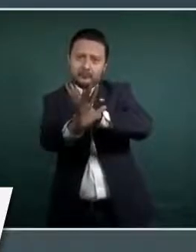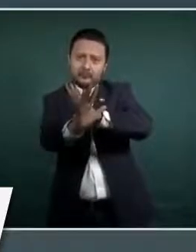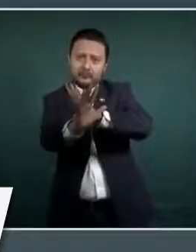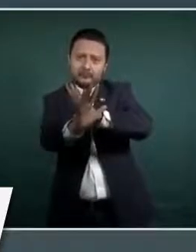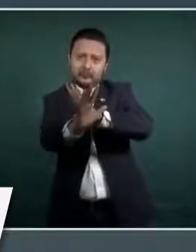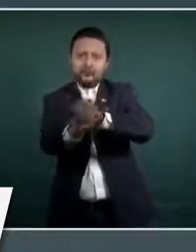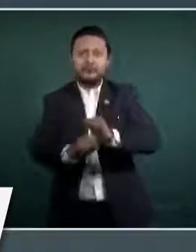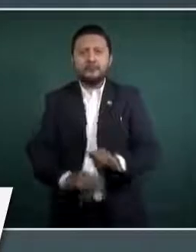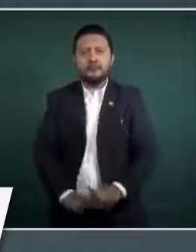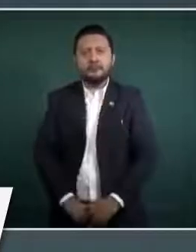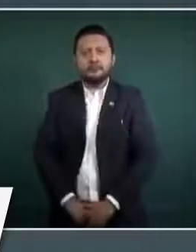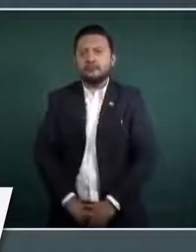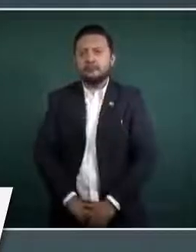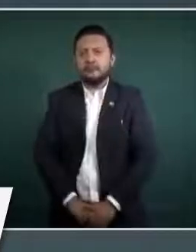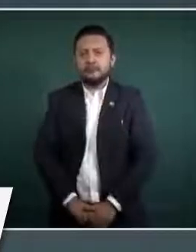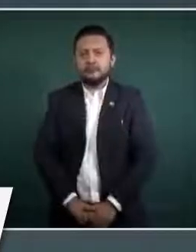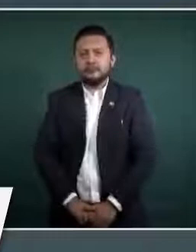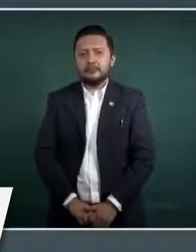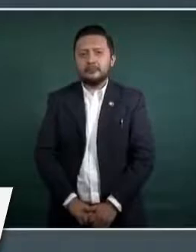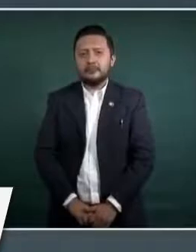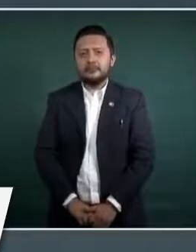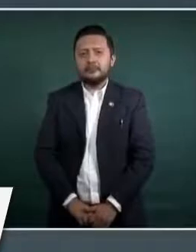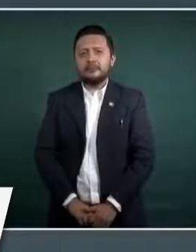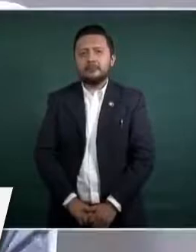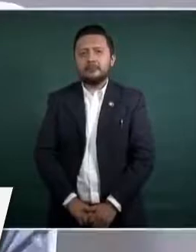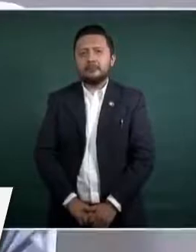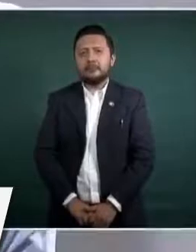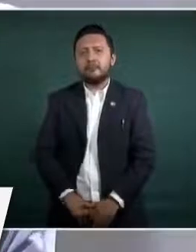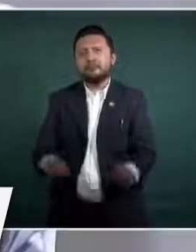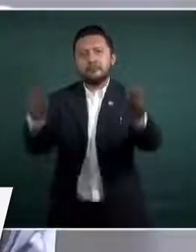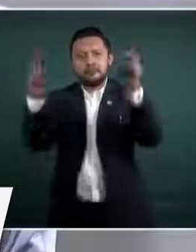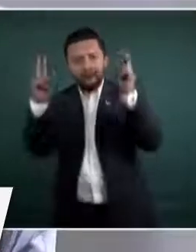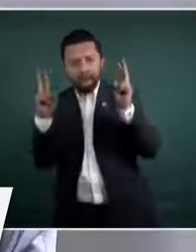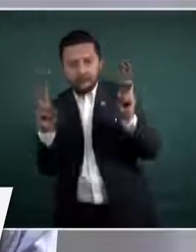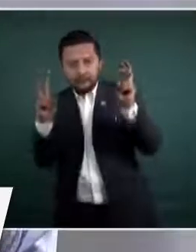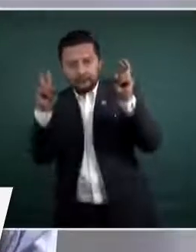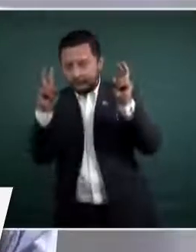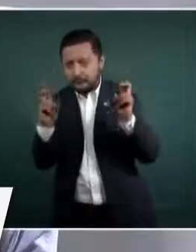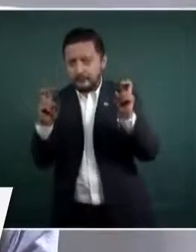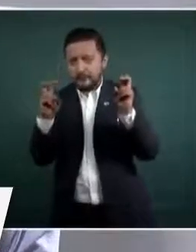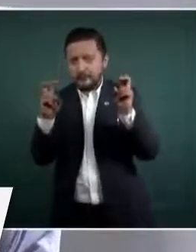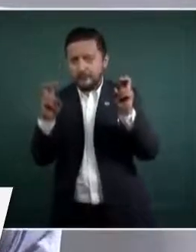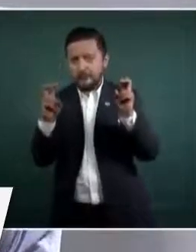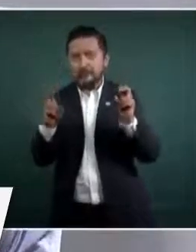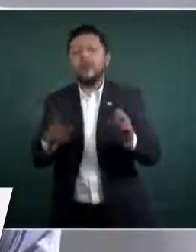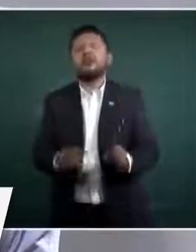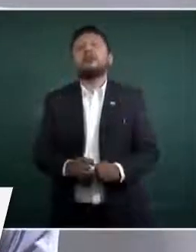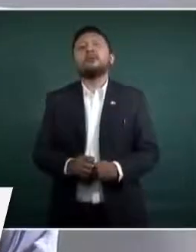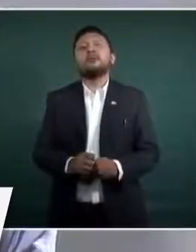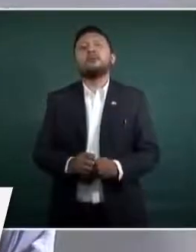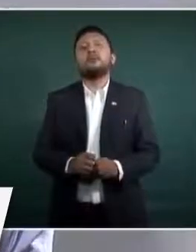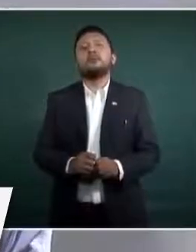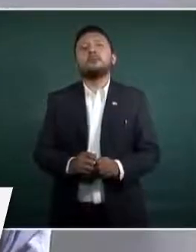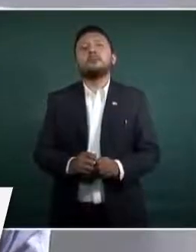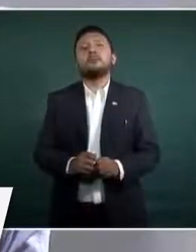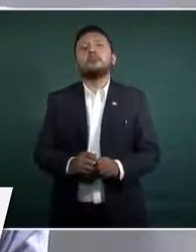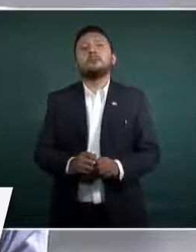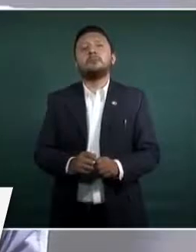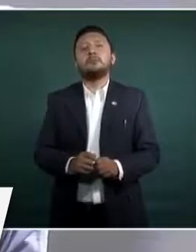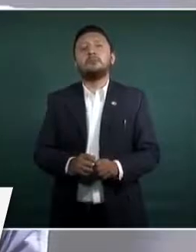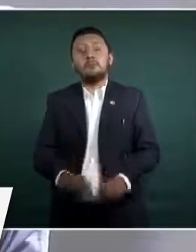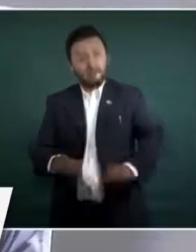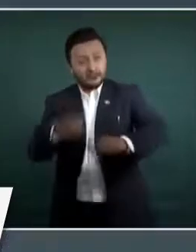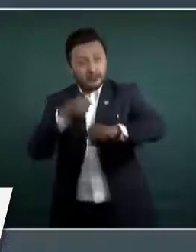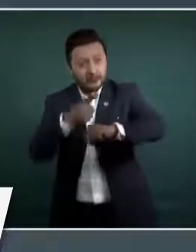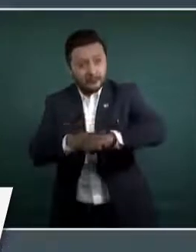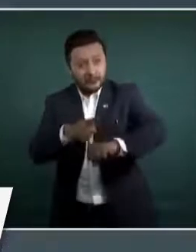sobre la manera en que se está enfrentando la